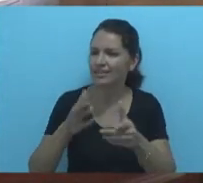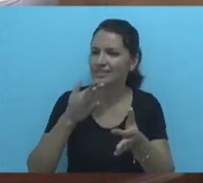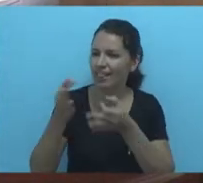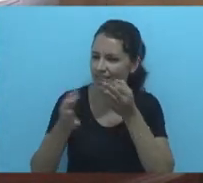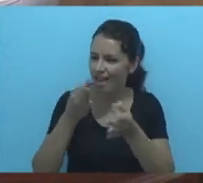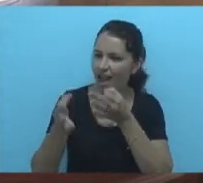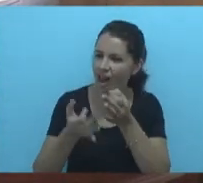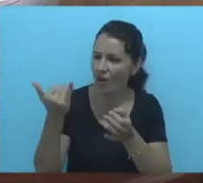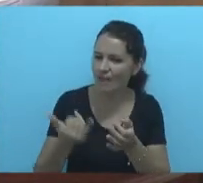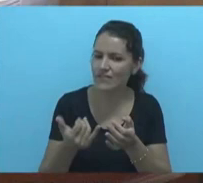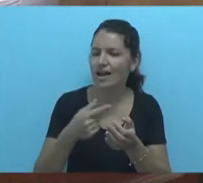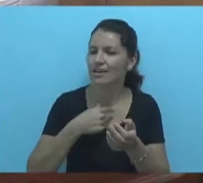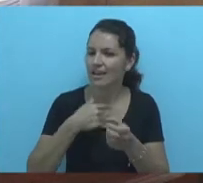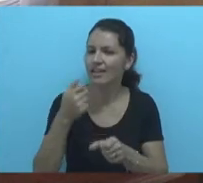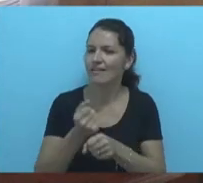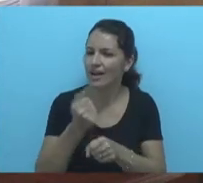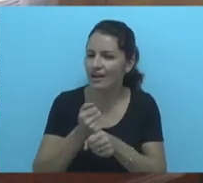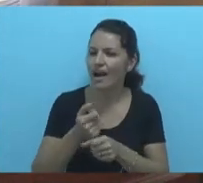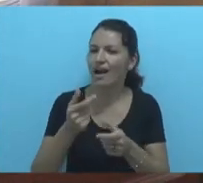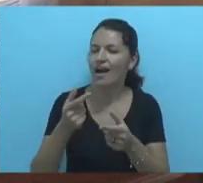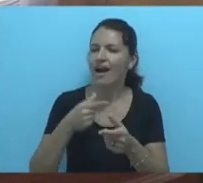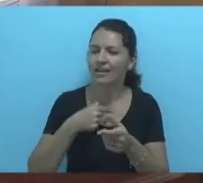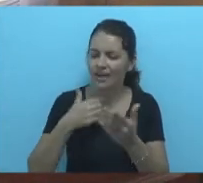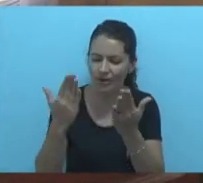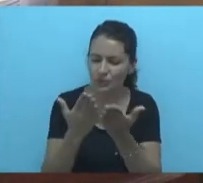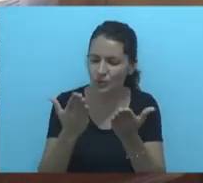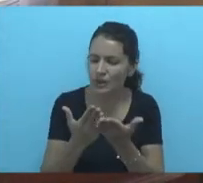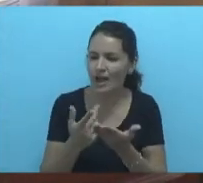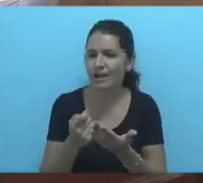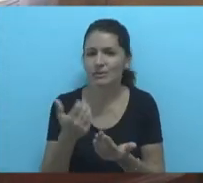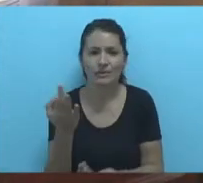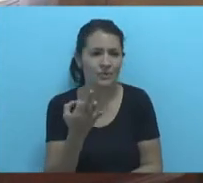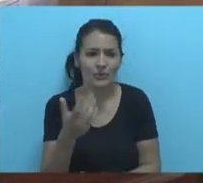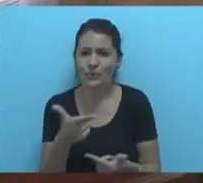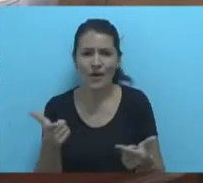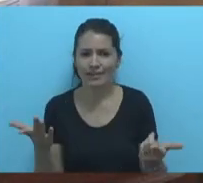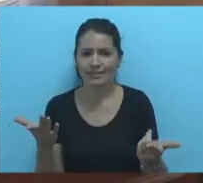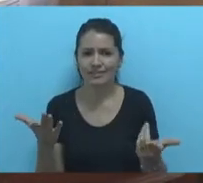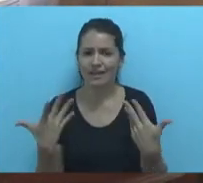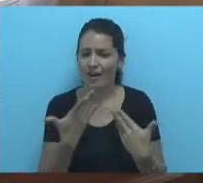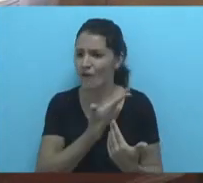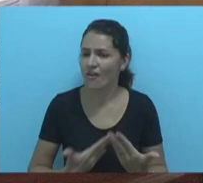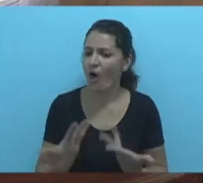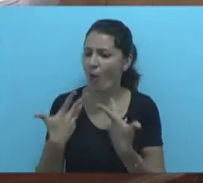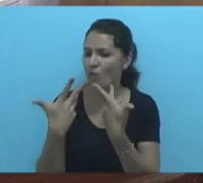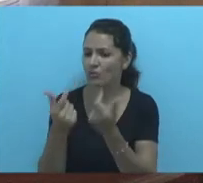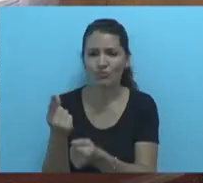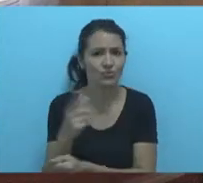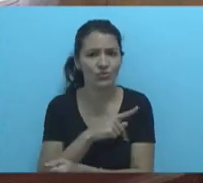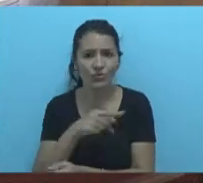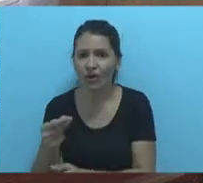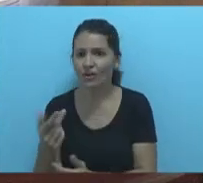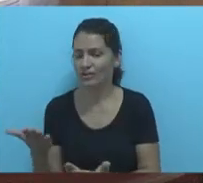trabajar, que se quieren ganar la vida, que quieren llevar adelante un proyecto, pero que no encuentran ninguna respuesta en el Estado. Ojalá, de una vez por